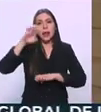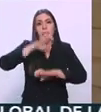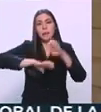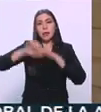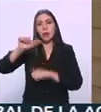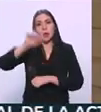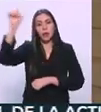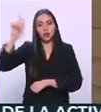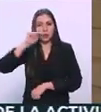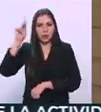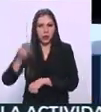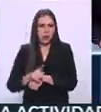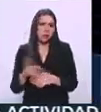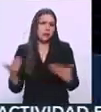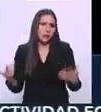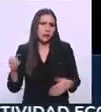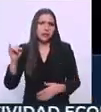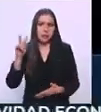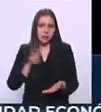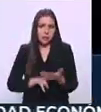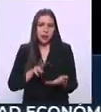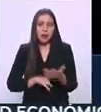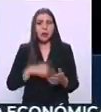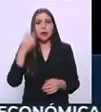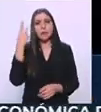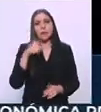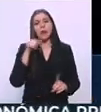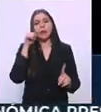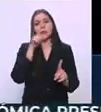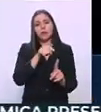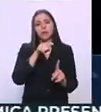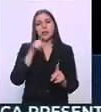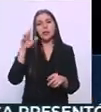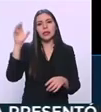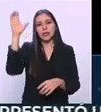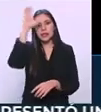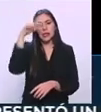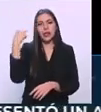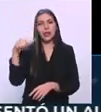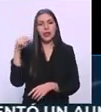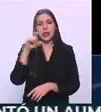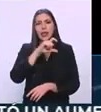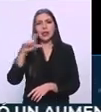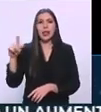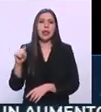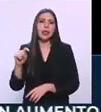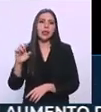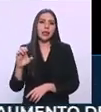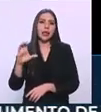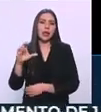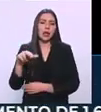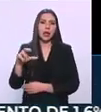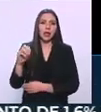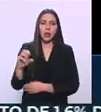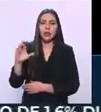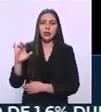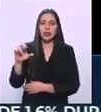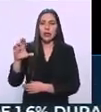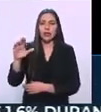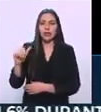es válida, pero es una ciencia enfocada, se llama tecnociencia, en torno a prioridades que tiene